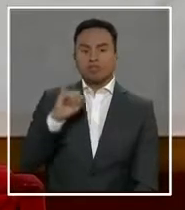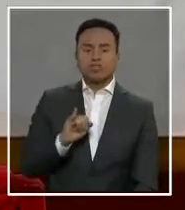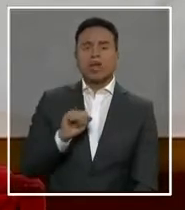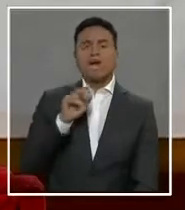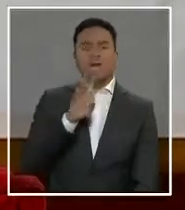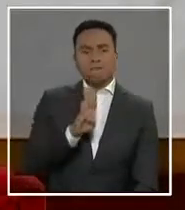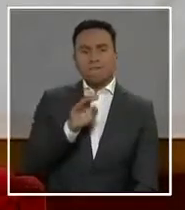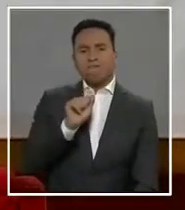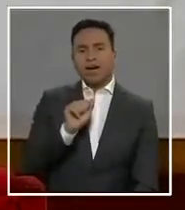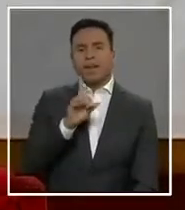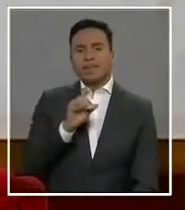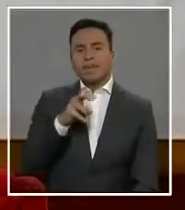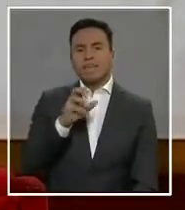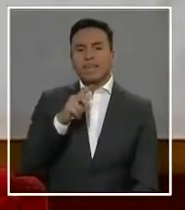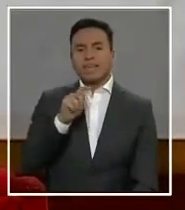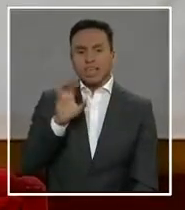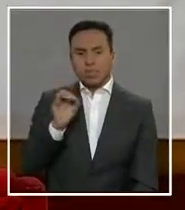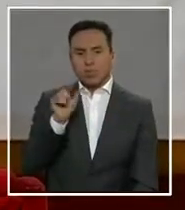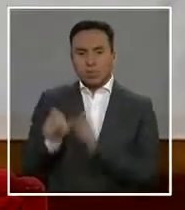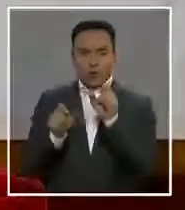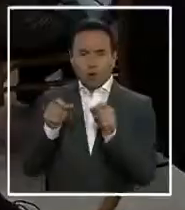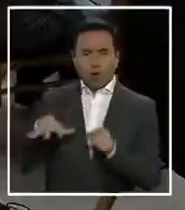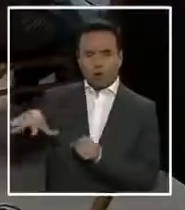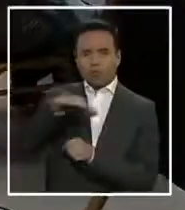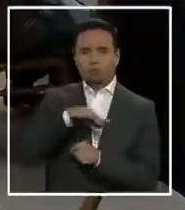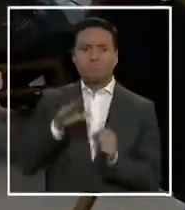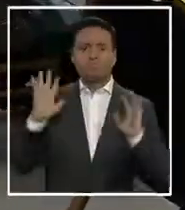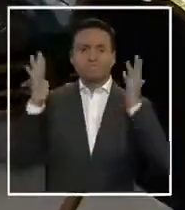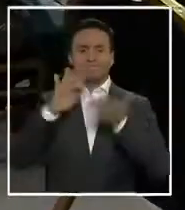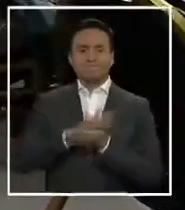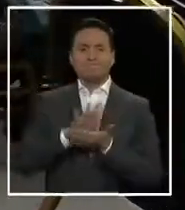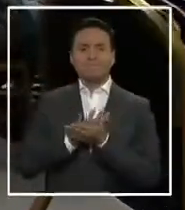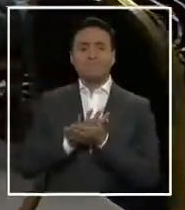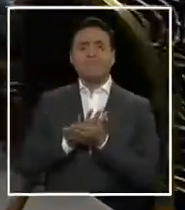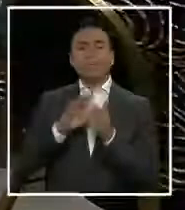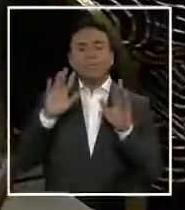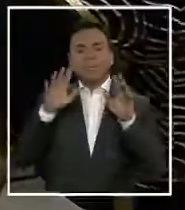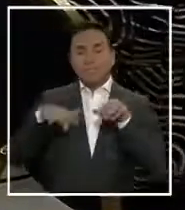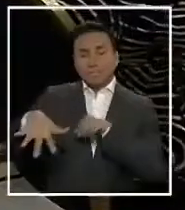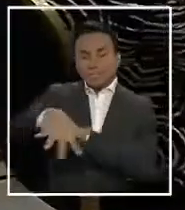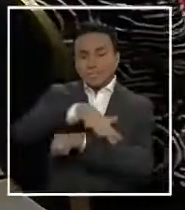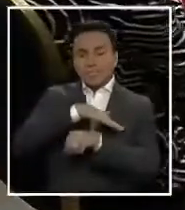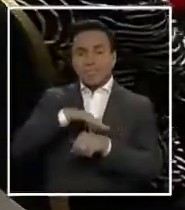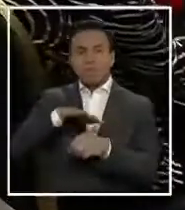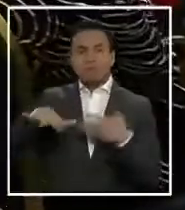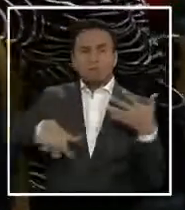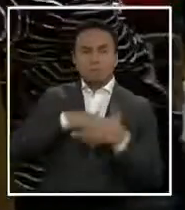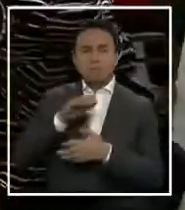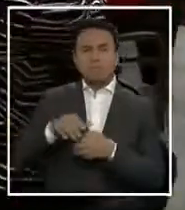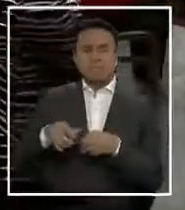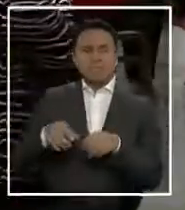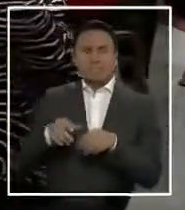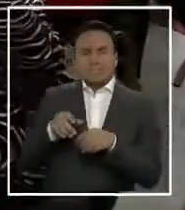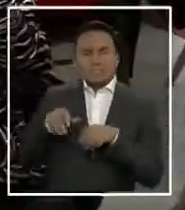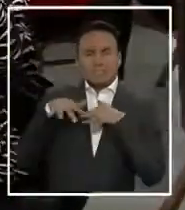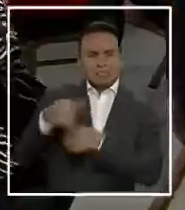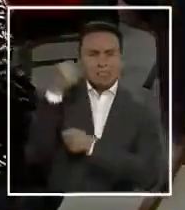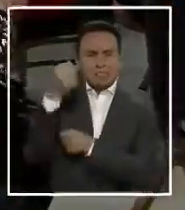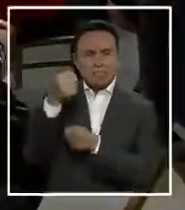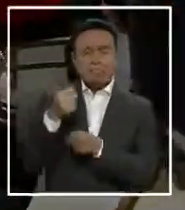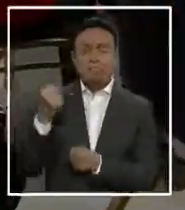entre otros, en el marco del estallido social, nos obligaron a una tarea muy